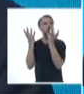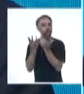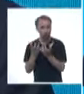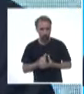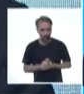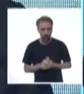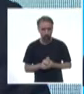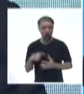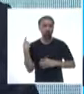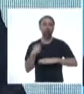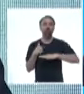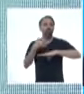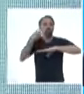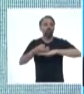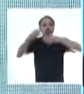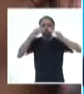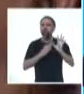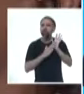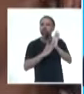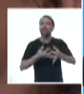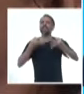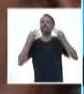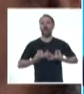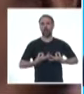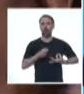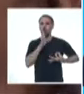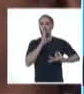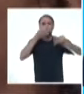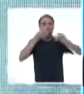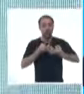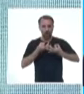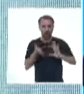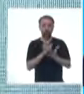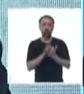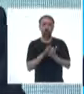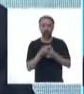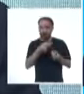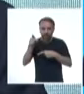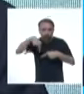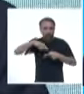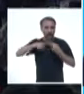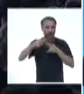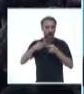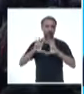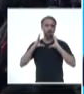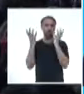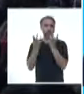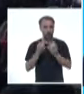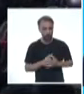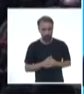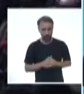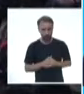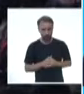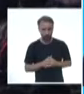escuela pública Qué pasaría si si no existiera la escuela pública no eh dónde quedarían esos